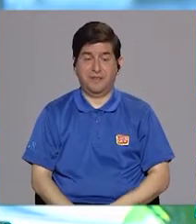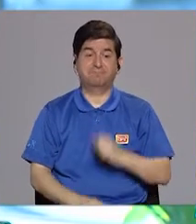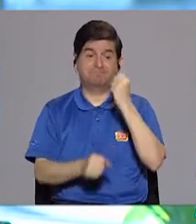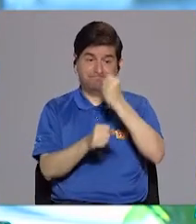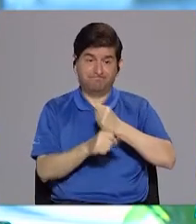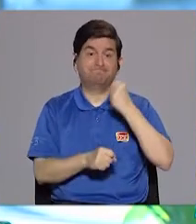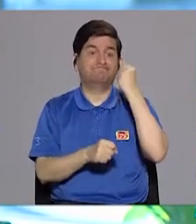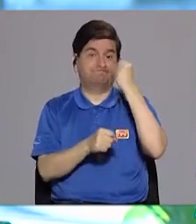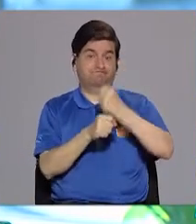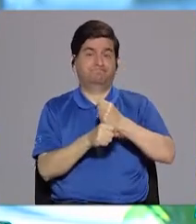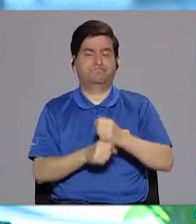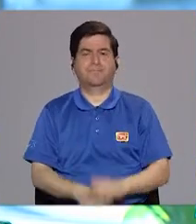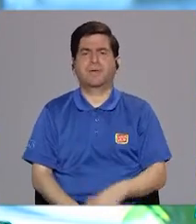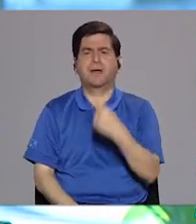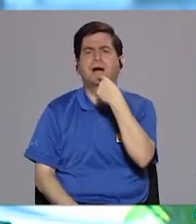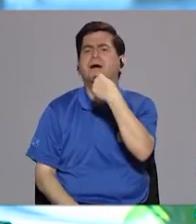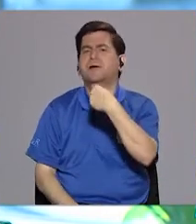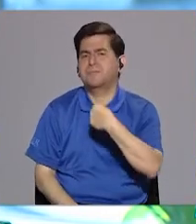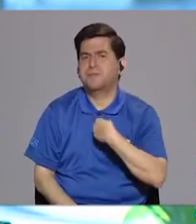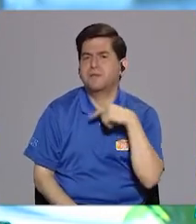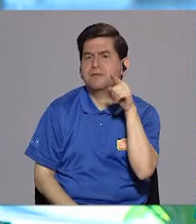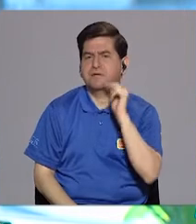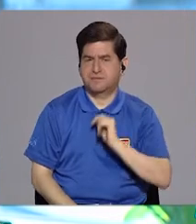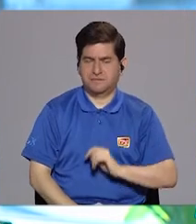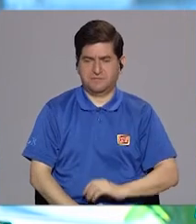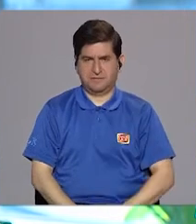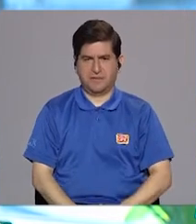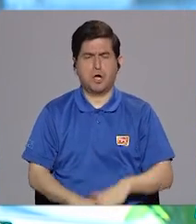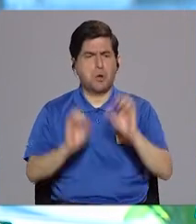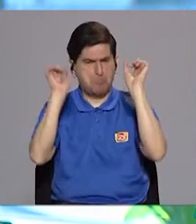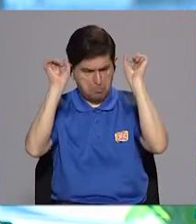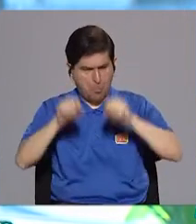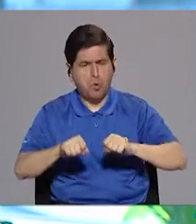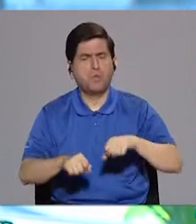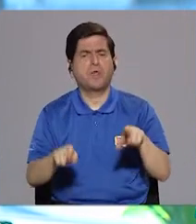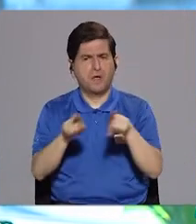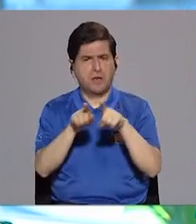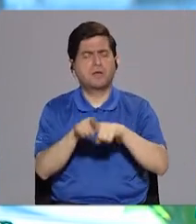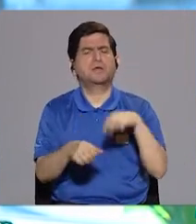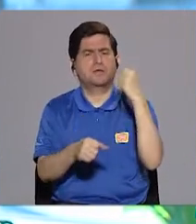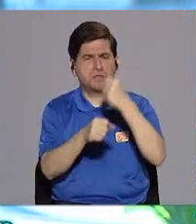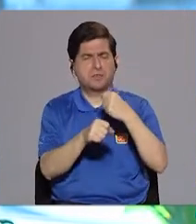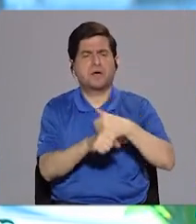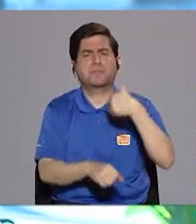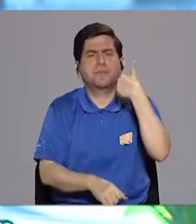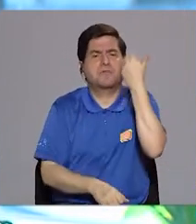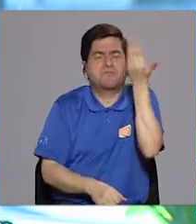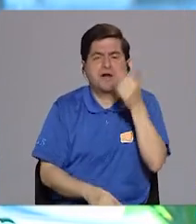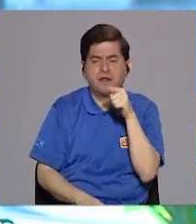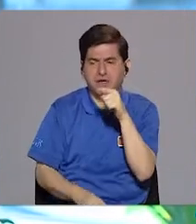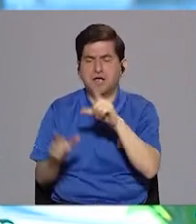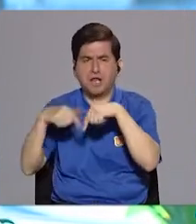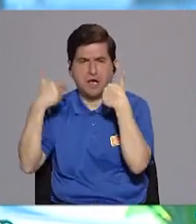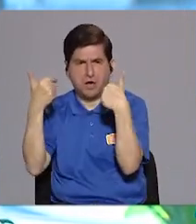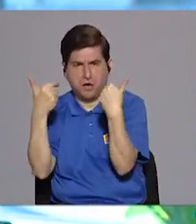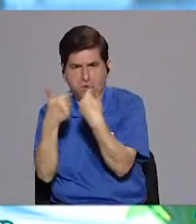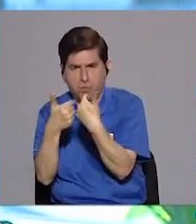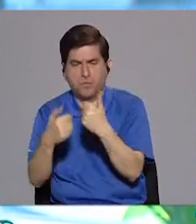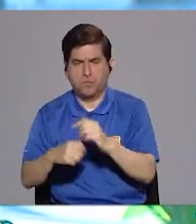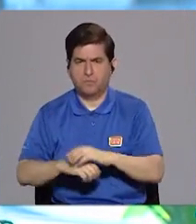tarea. Ahora, uh-huh. usted me dice que es posible y que además lo trabaja fácilmente desde esos grupos.